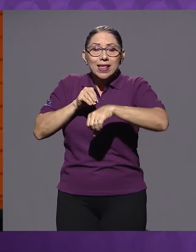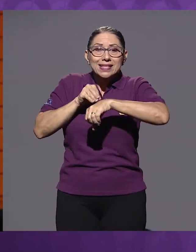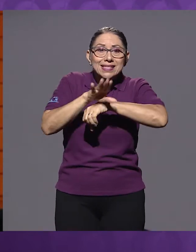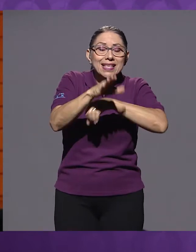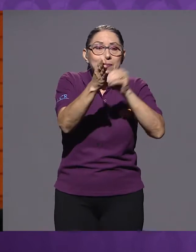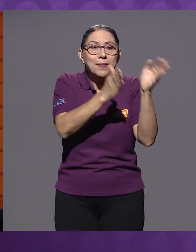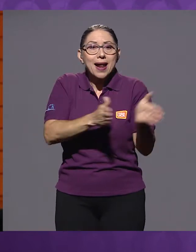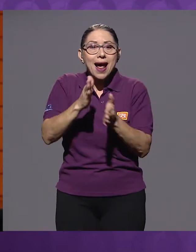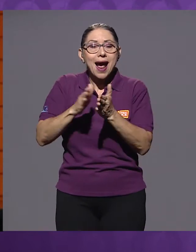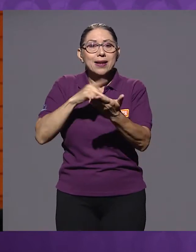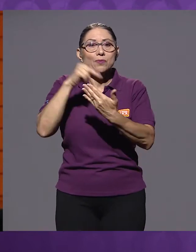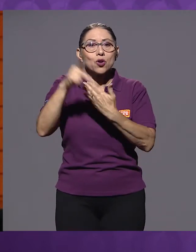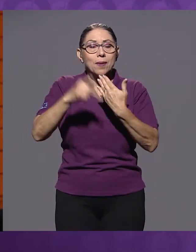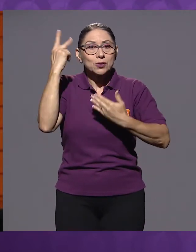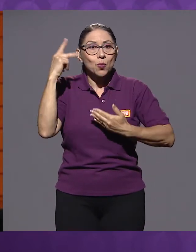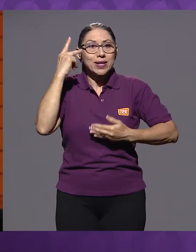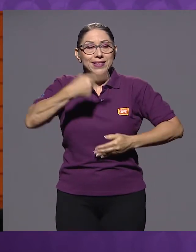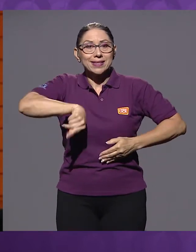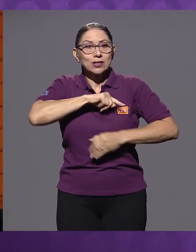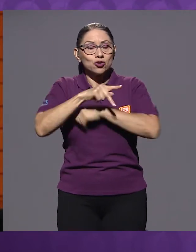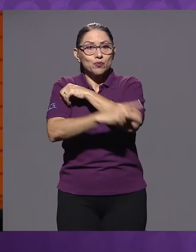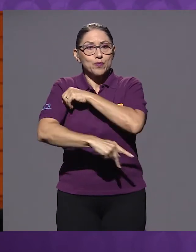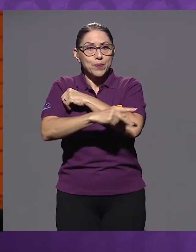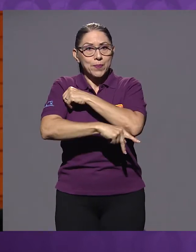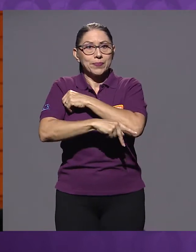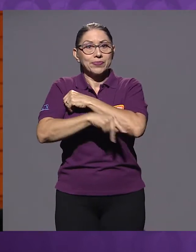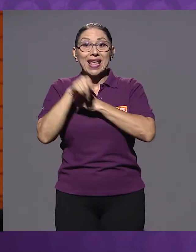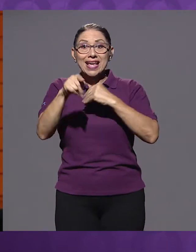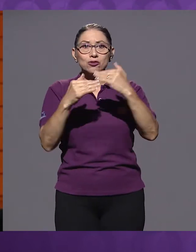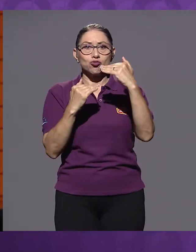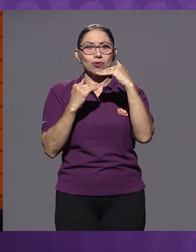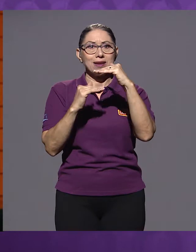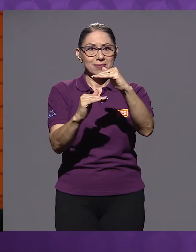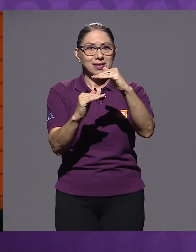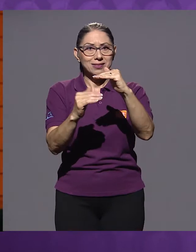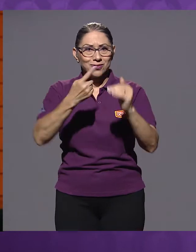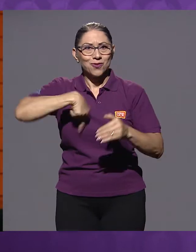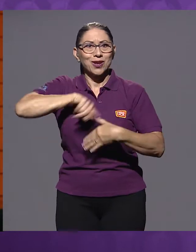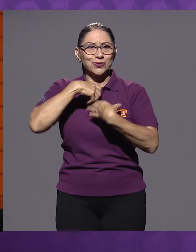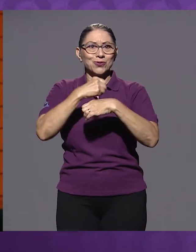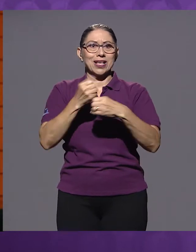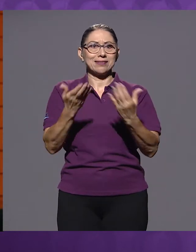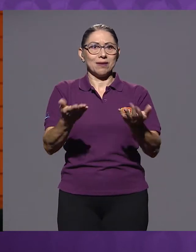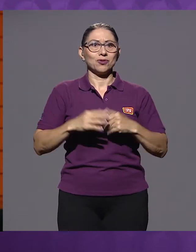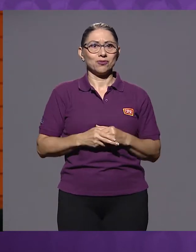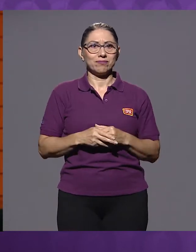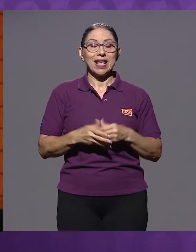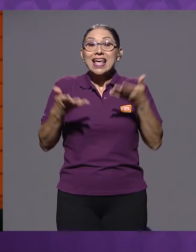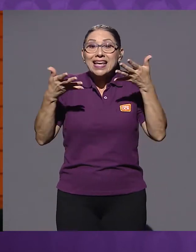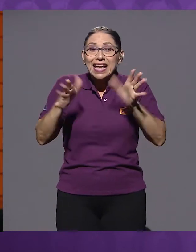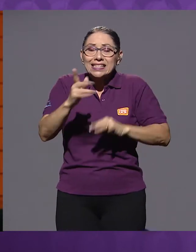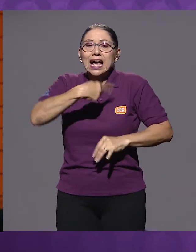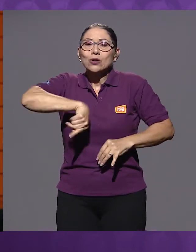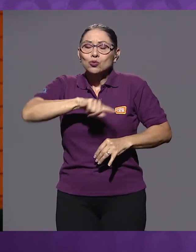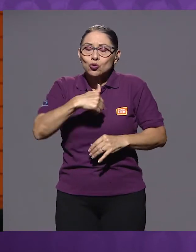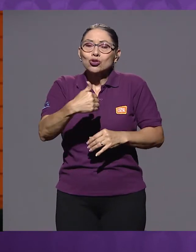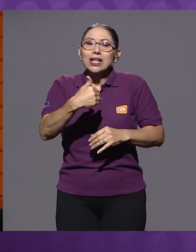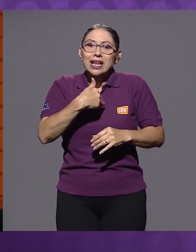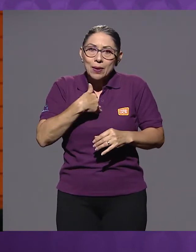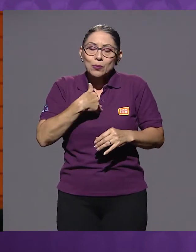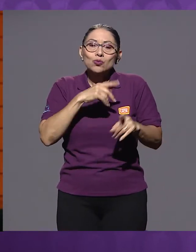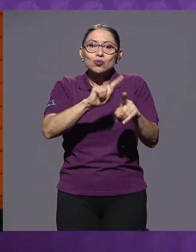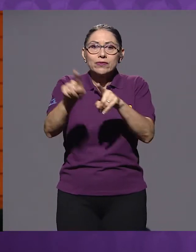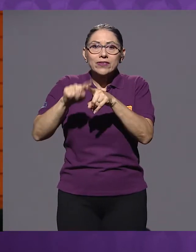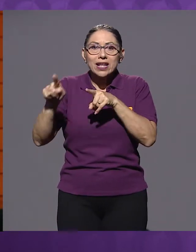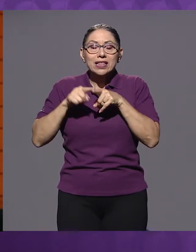programas o políticas de nuestro país. Es una limitación que les colocamos que de por sí ya tenemos los diferentes